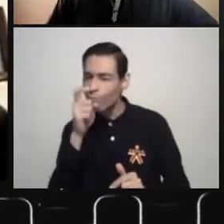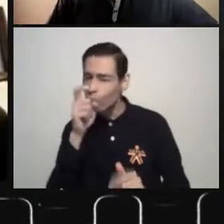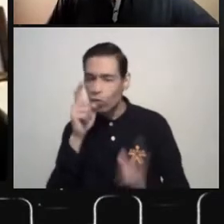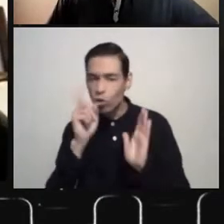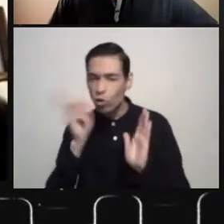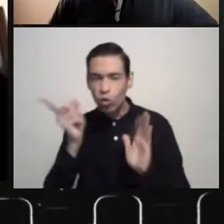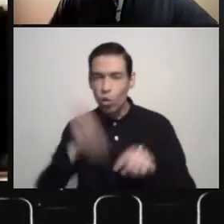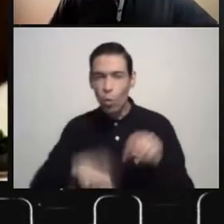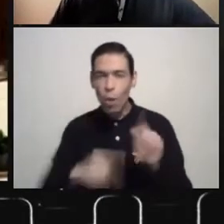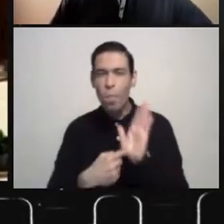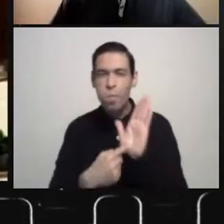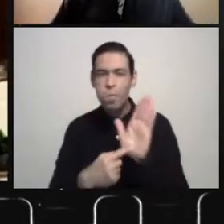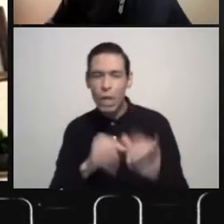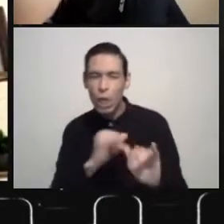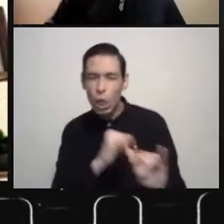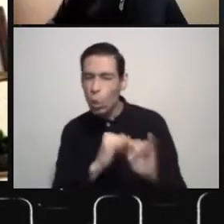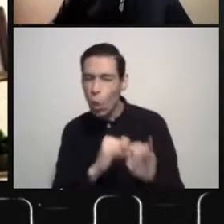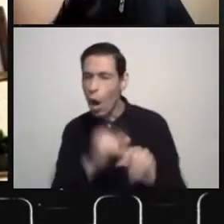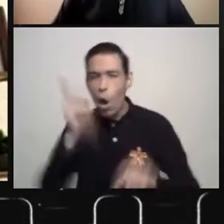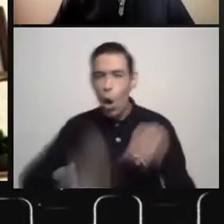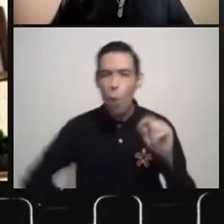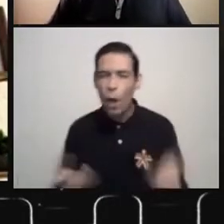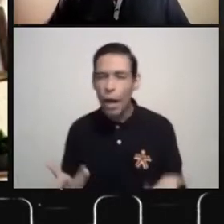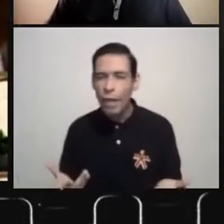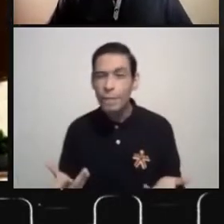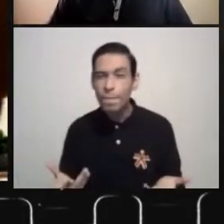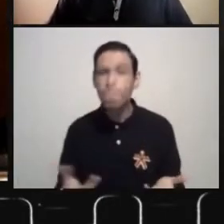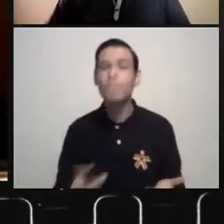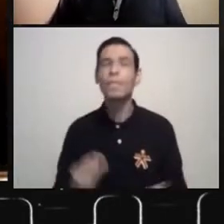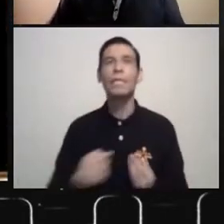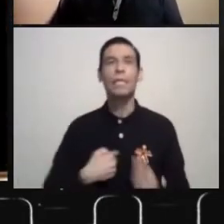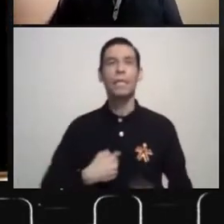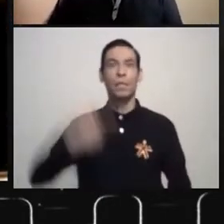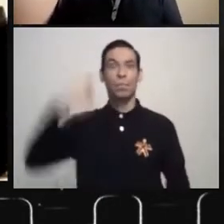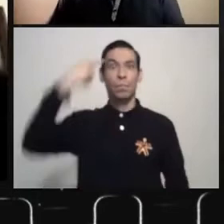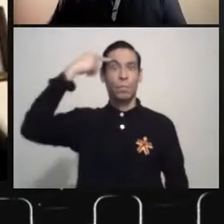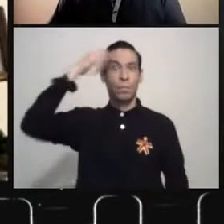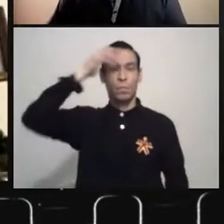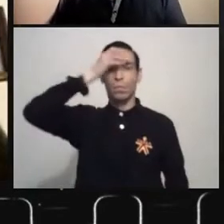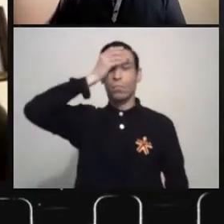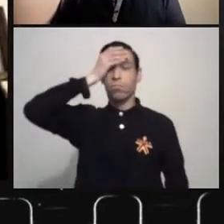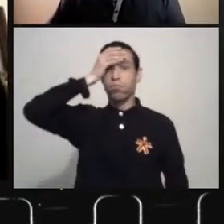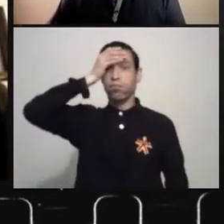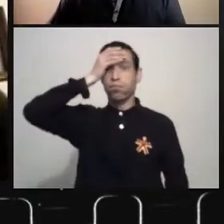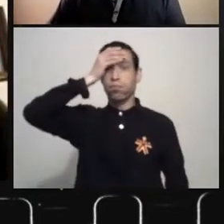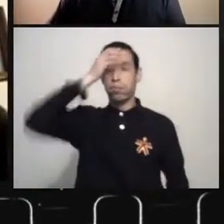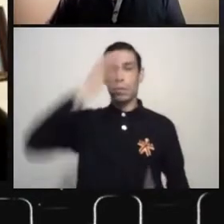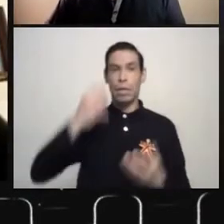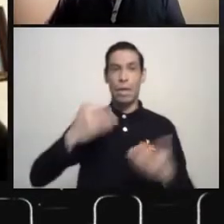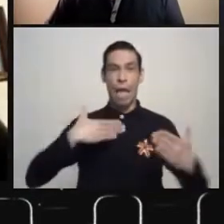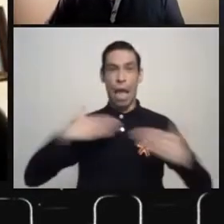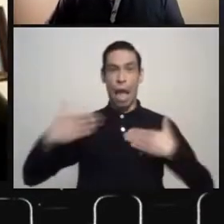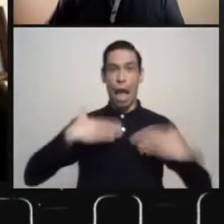miércoles, claro. Claro, el plan. Claro, claro, o sea, mi plan A me lo mandó a carajo y no había B.